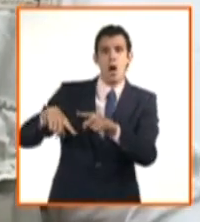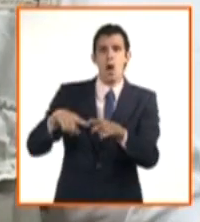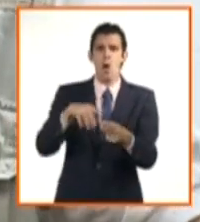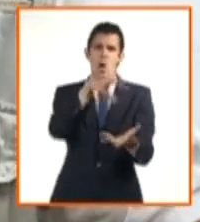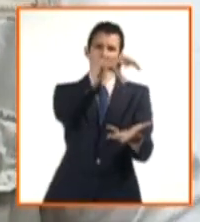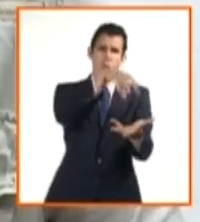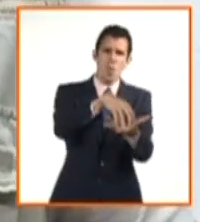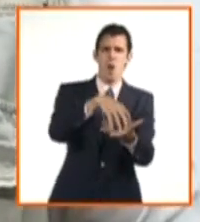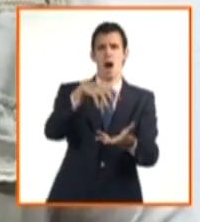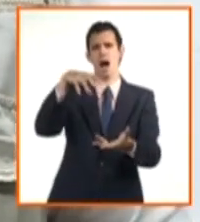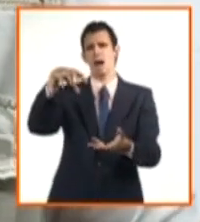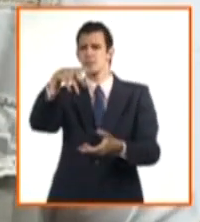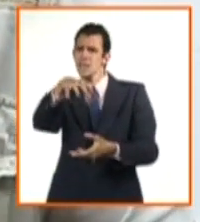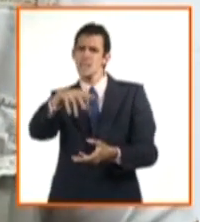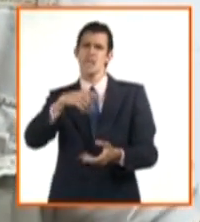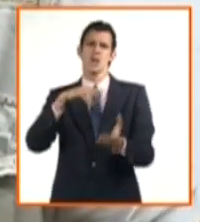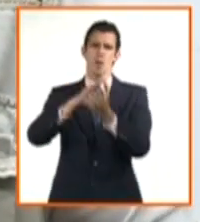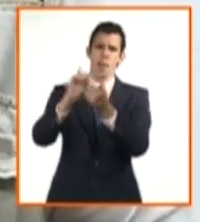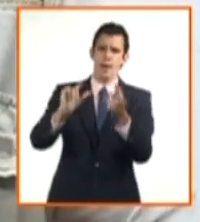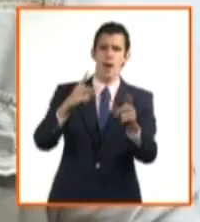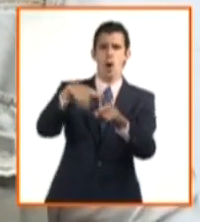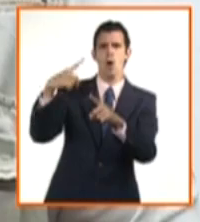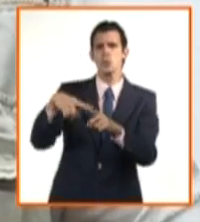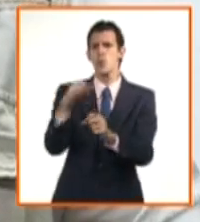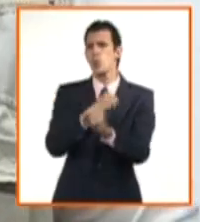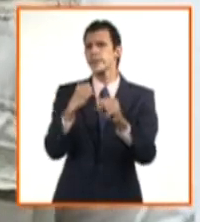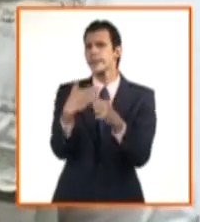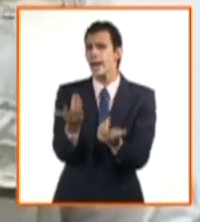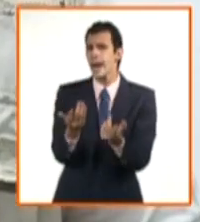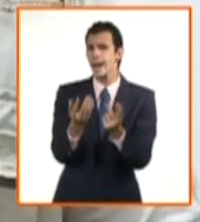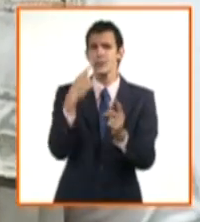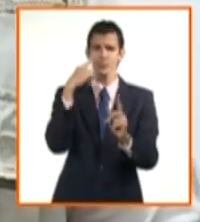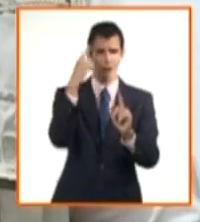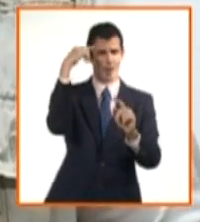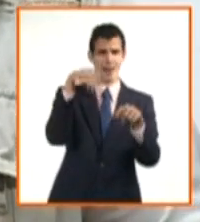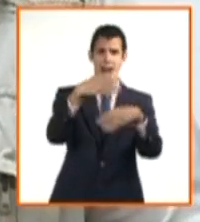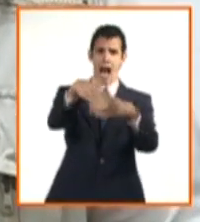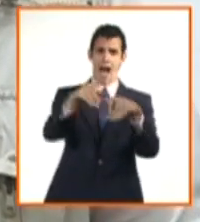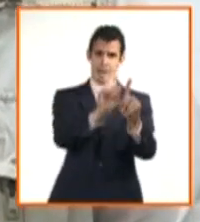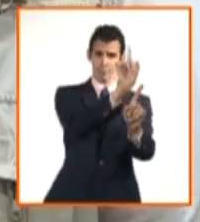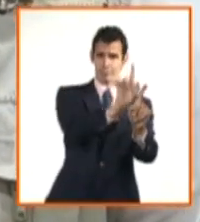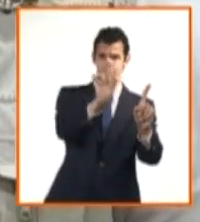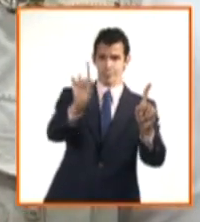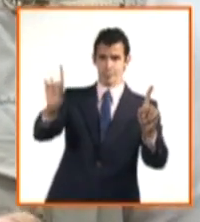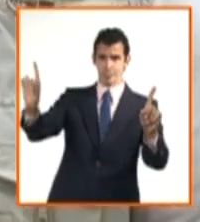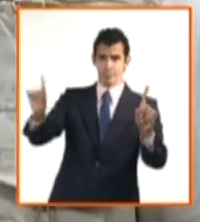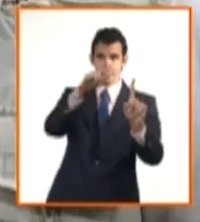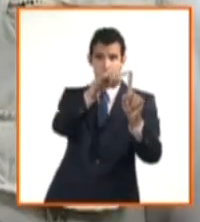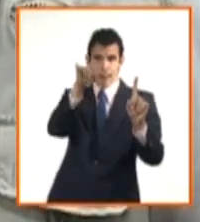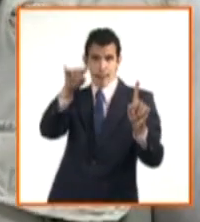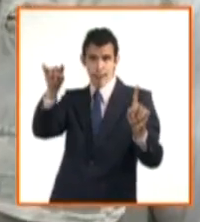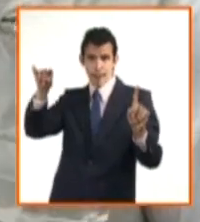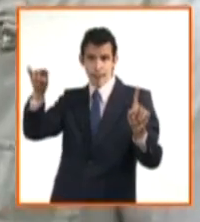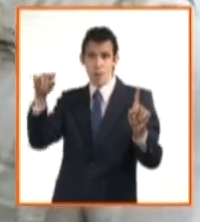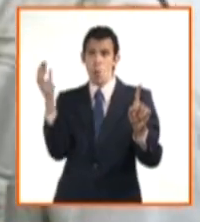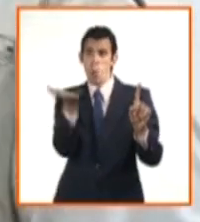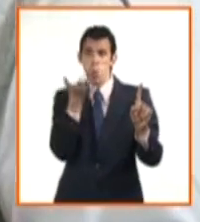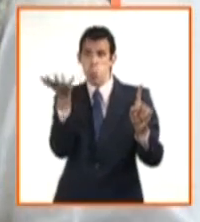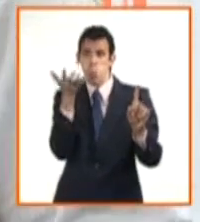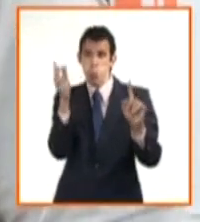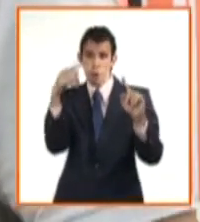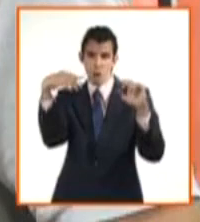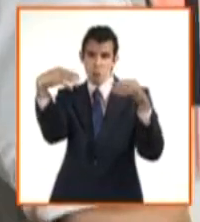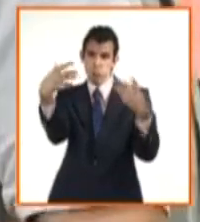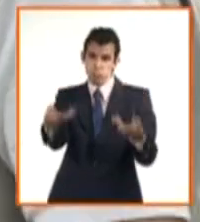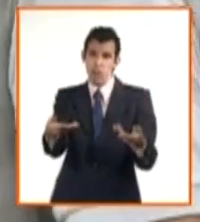más afectada por este fenómeno meteorológico el ingeniero eleazar moreno ricardo buenas